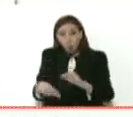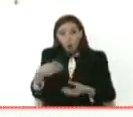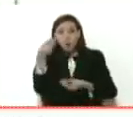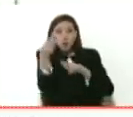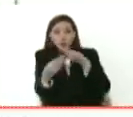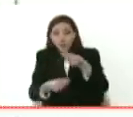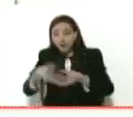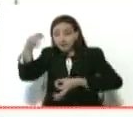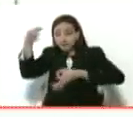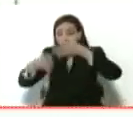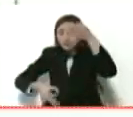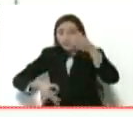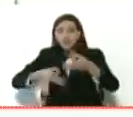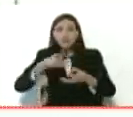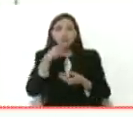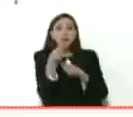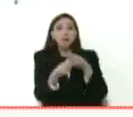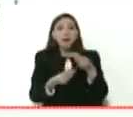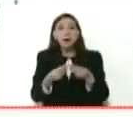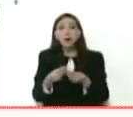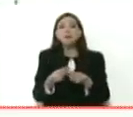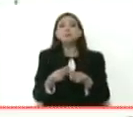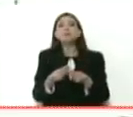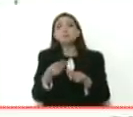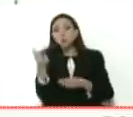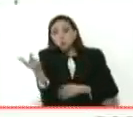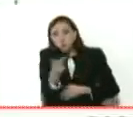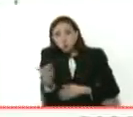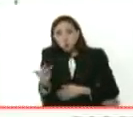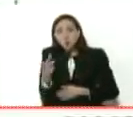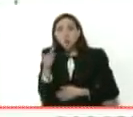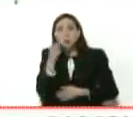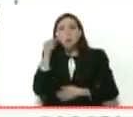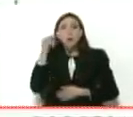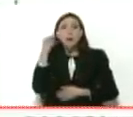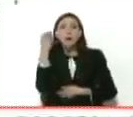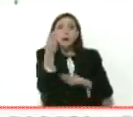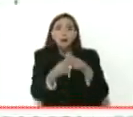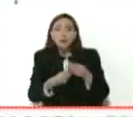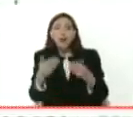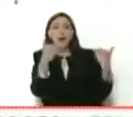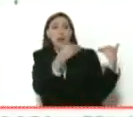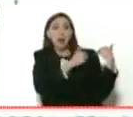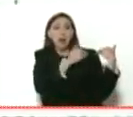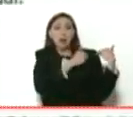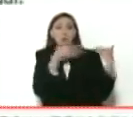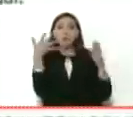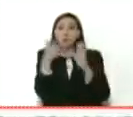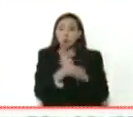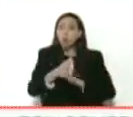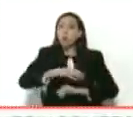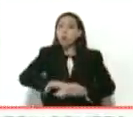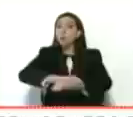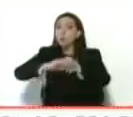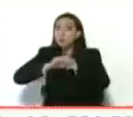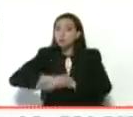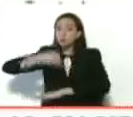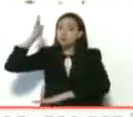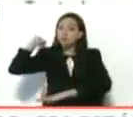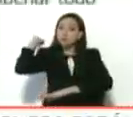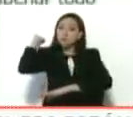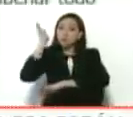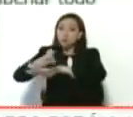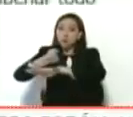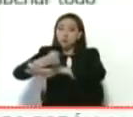las acciones ejecutadas por estos dos ciudadanos para determinar su responsabilidad penal y aplicarles todo el